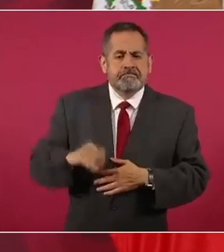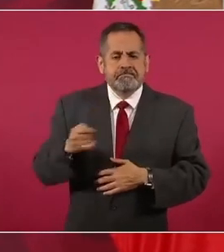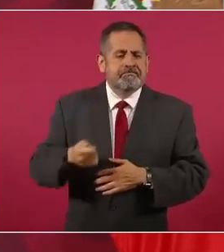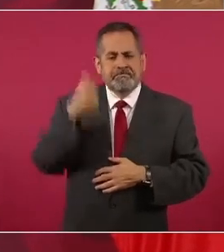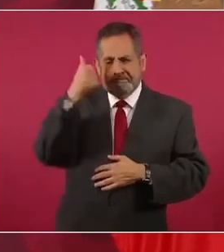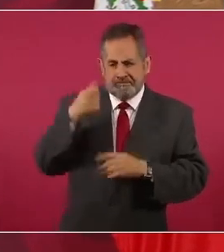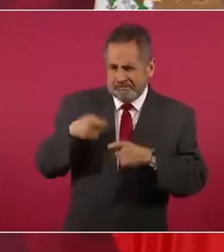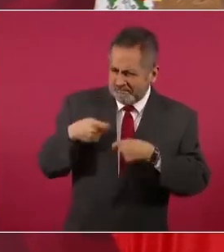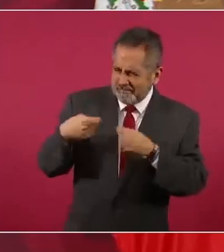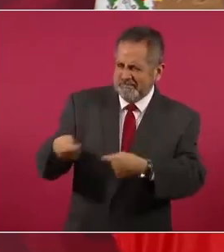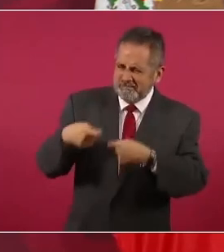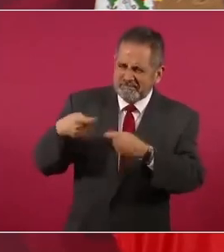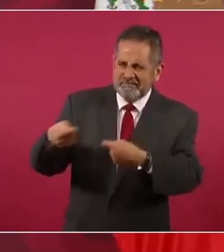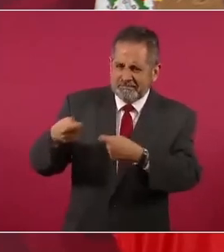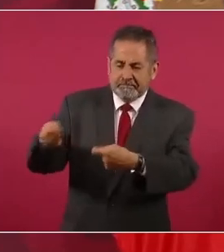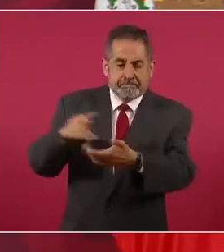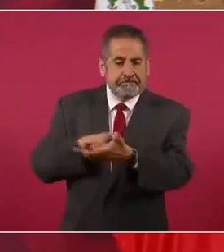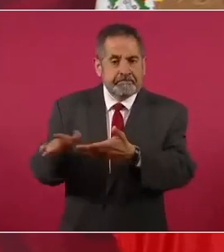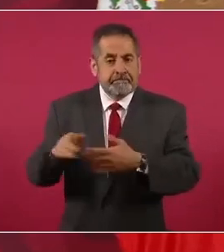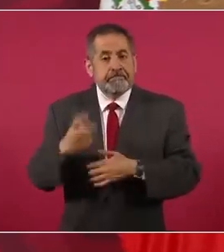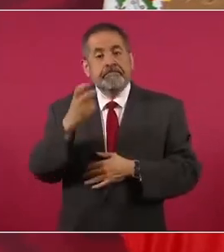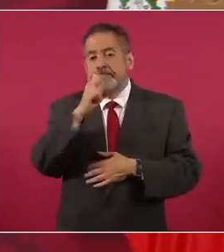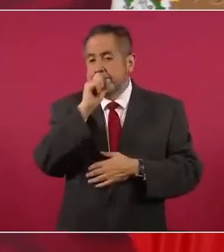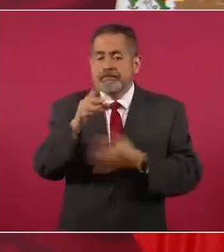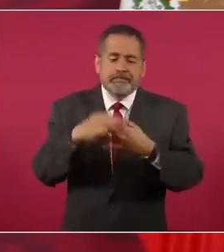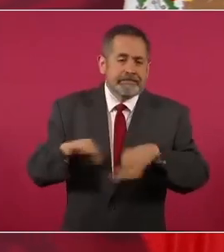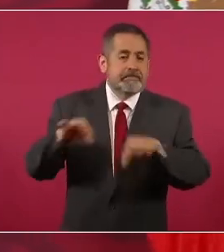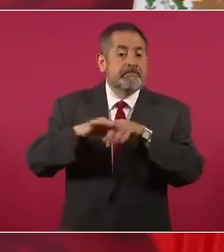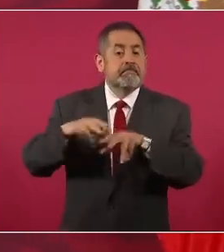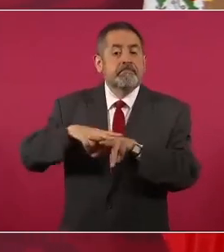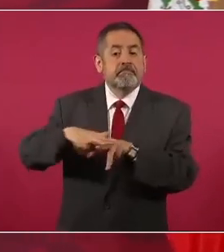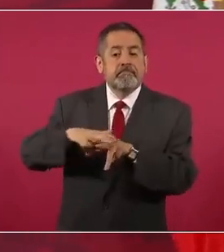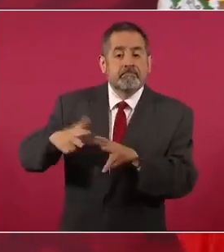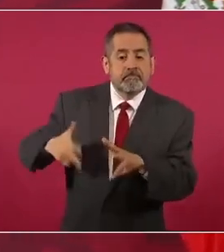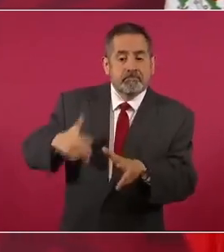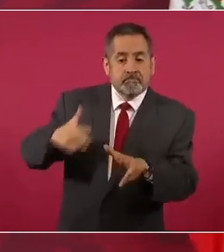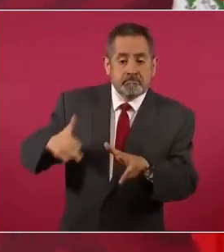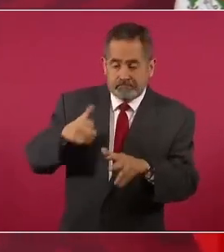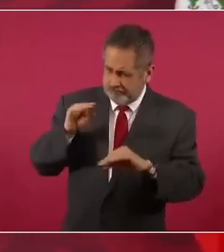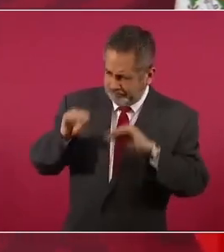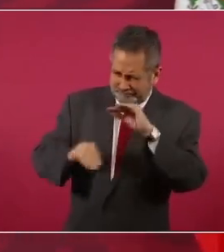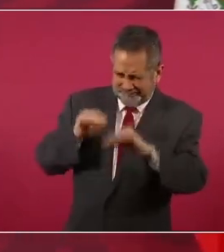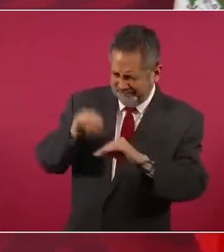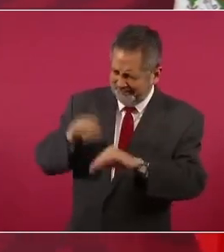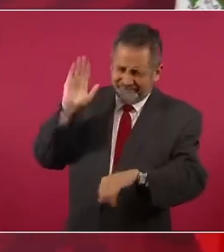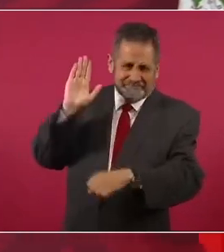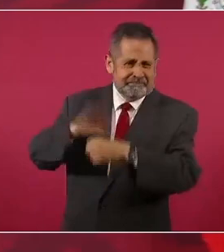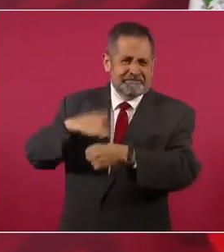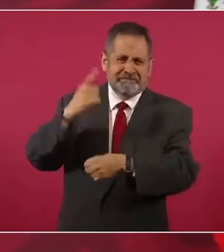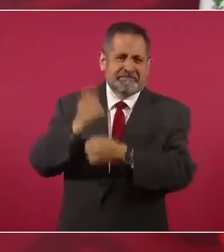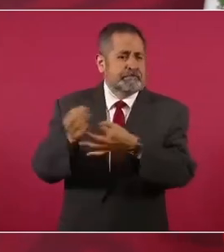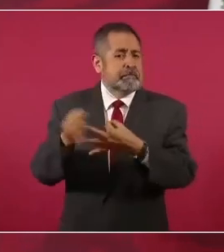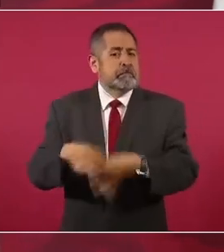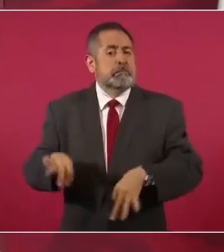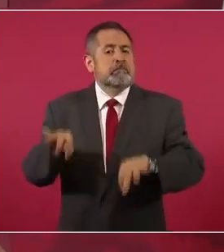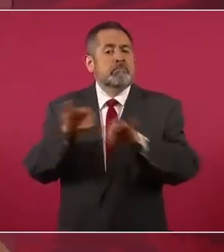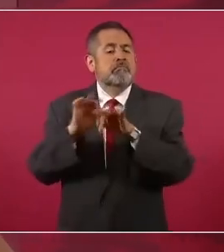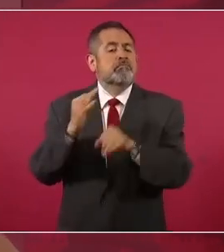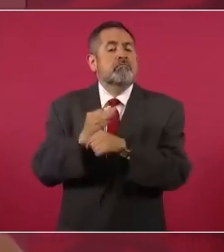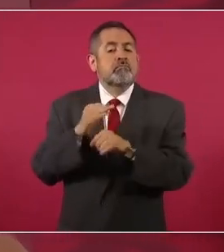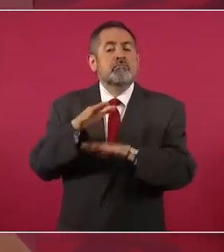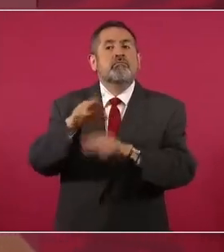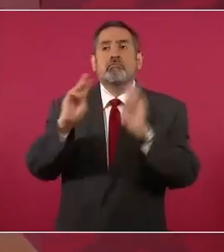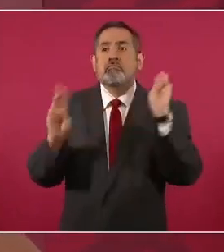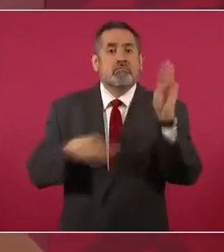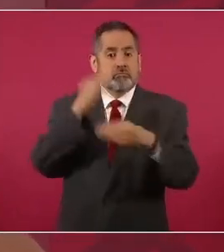Y es muy importante que estemos construyendo el Tren Maya, que es la obra ferroviaria más importante que se esté construyendo